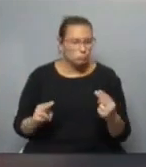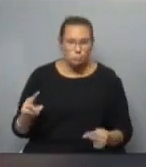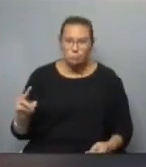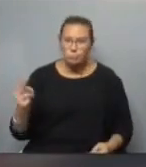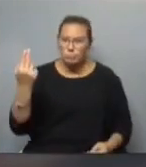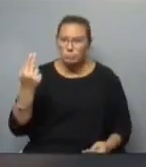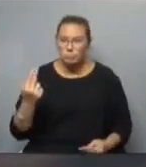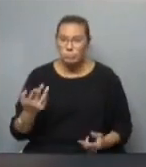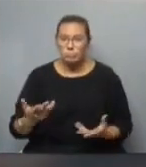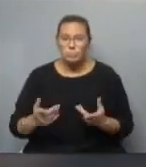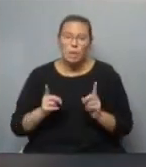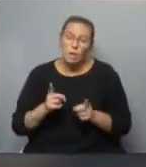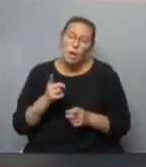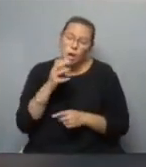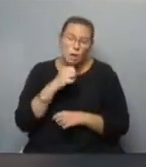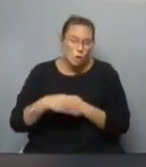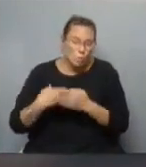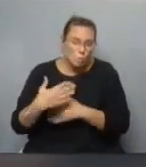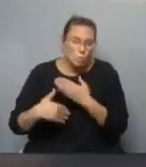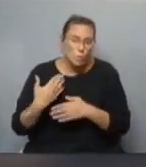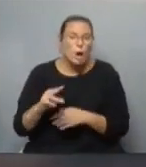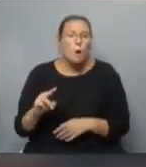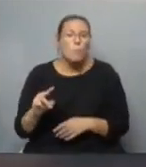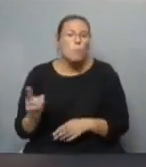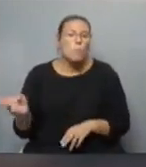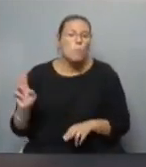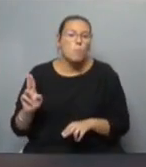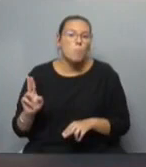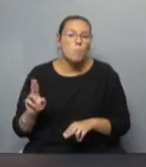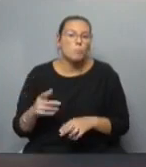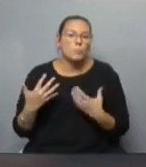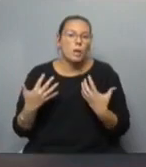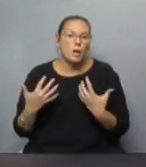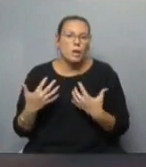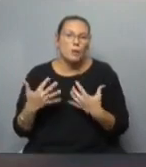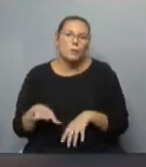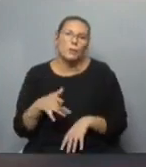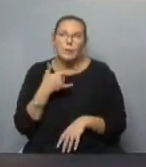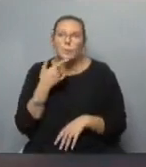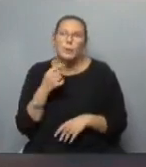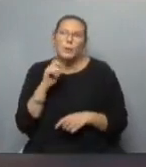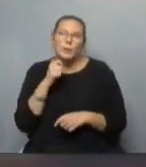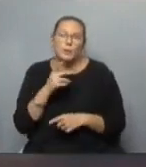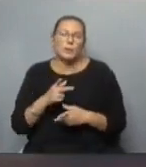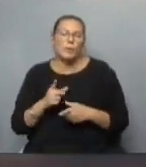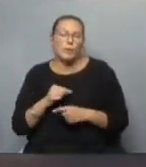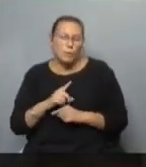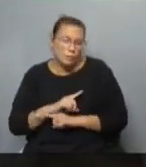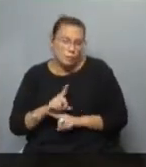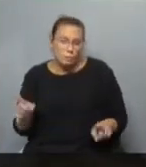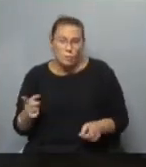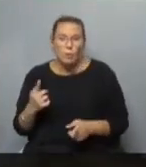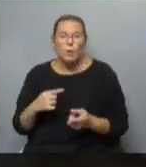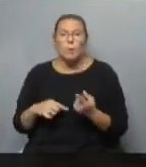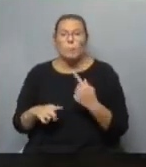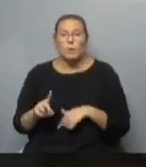sí. Y hay que saber superarlo porque... Y la muerte puede... Yo no quiero edulcorar la muerte ni el dolor, menos que menos.